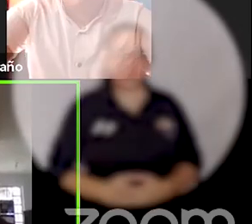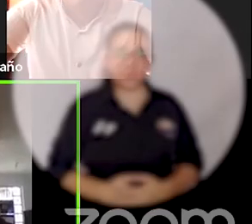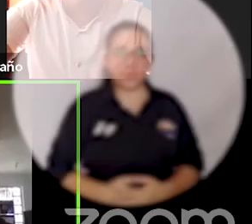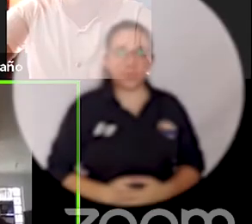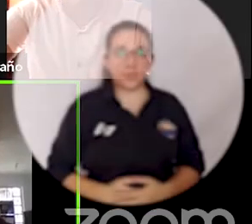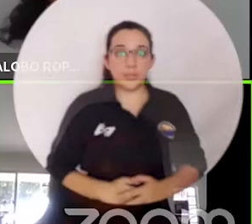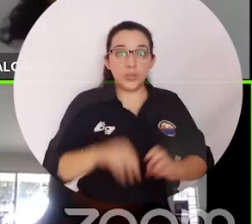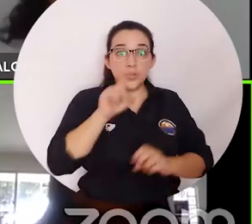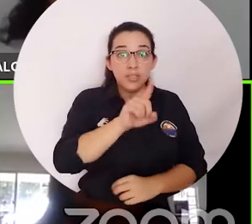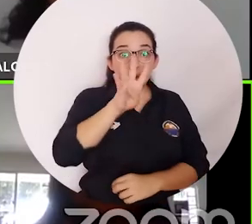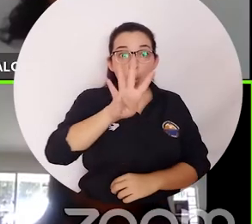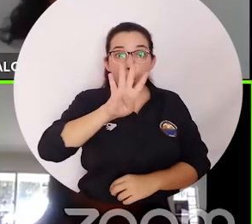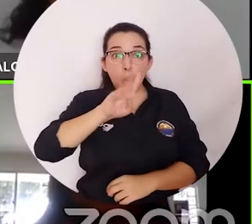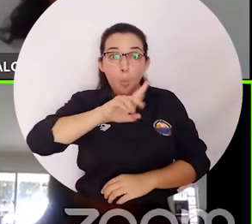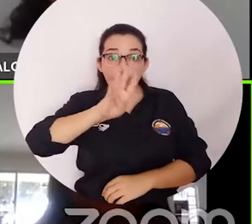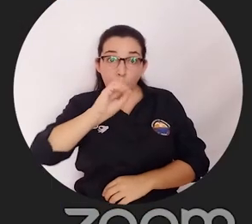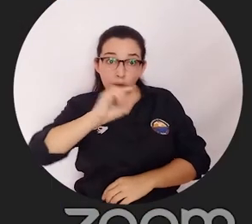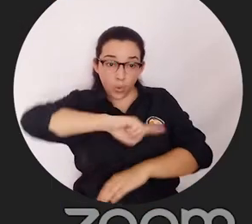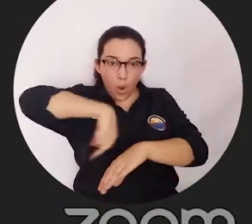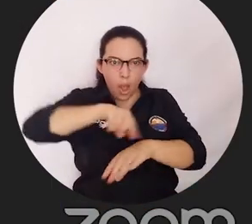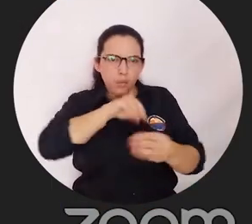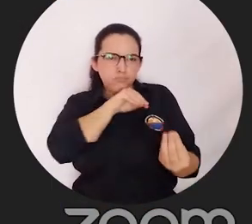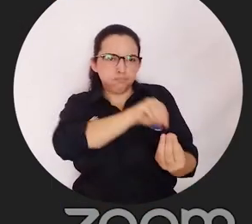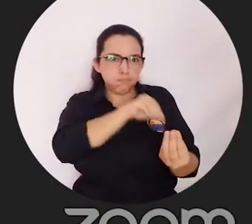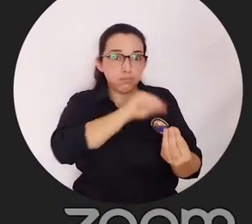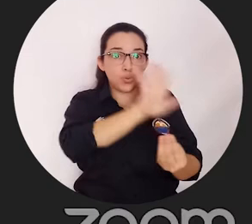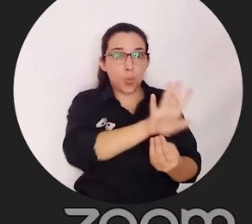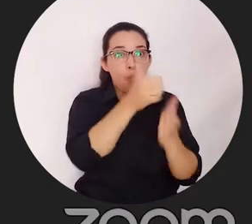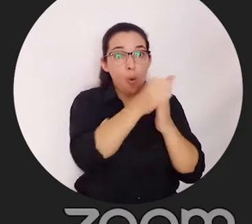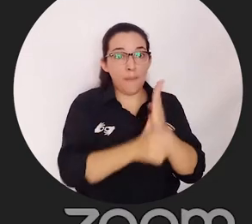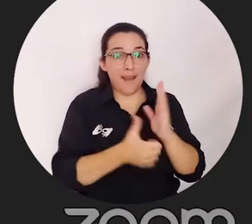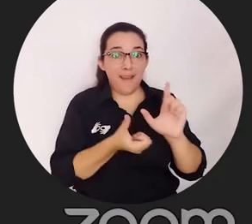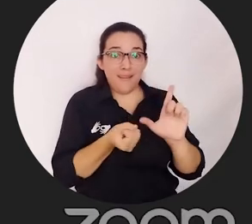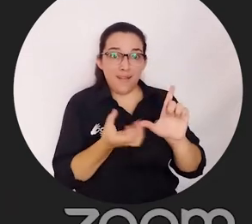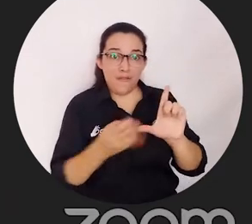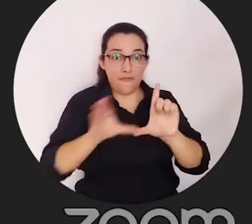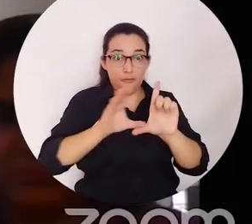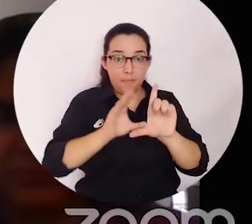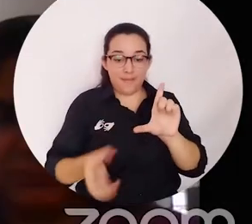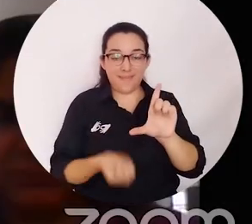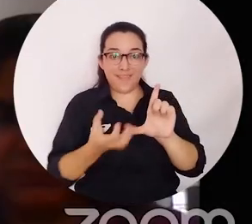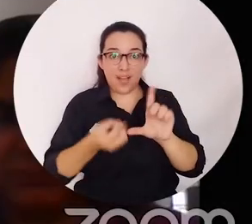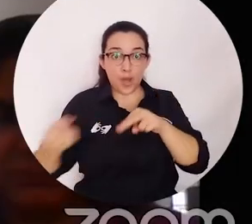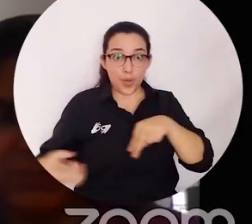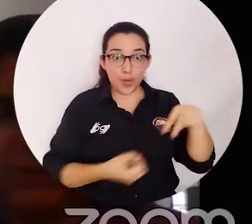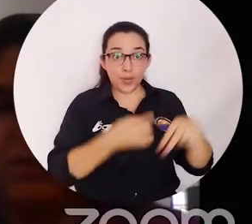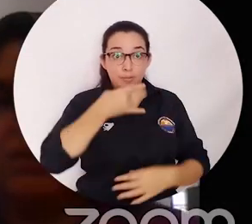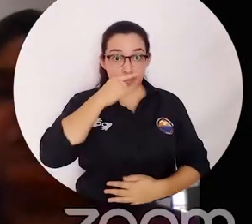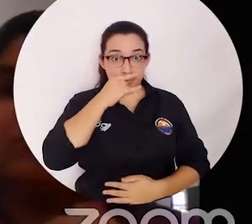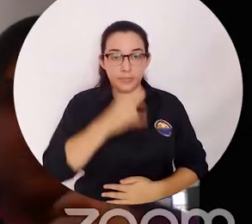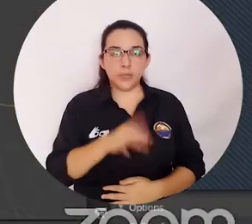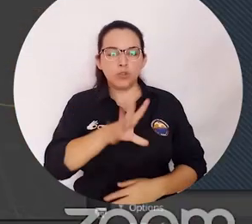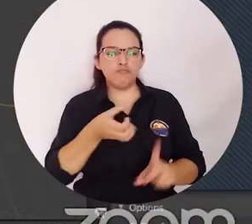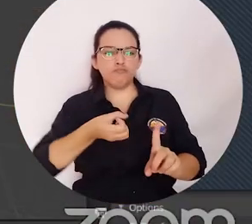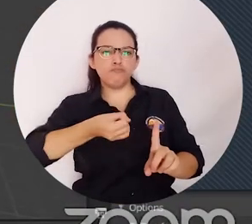Luego de 140 horas de capacitación, estudiantes de los programas de licenciatura en informática y licenciatura en educación infantil